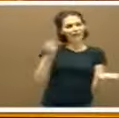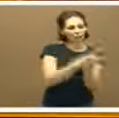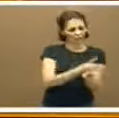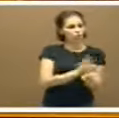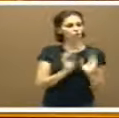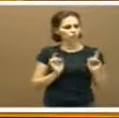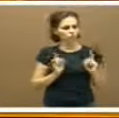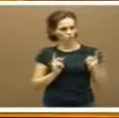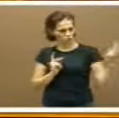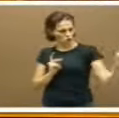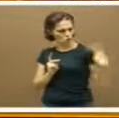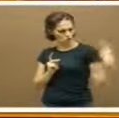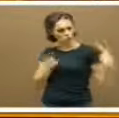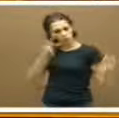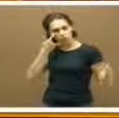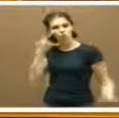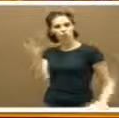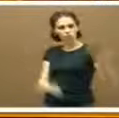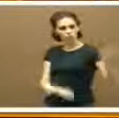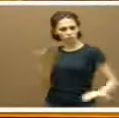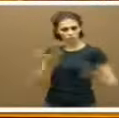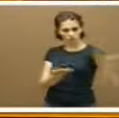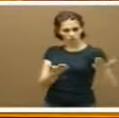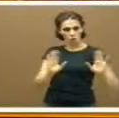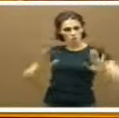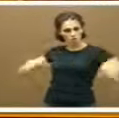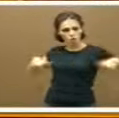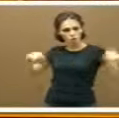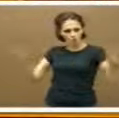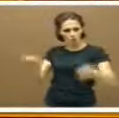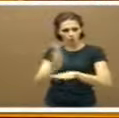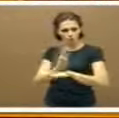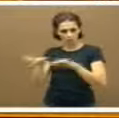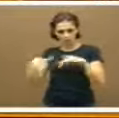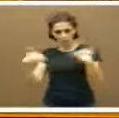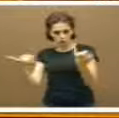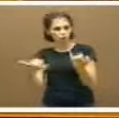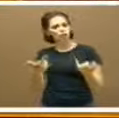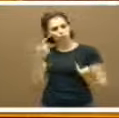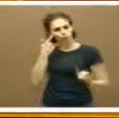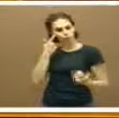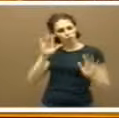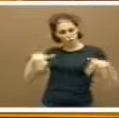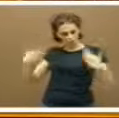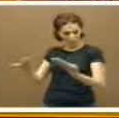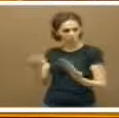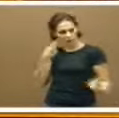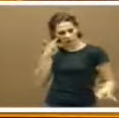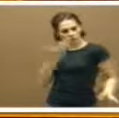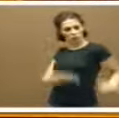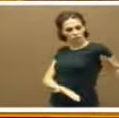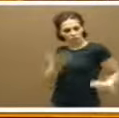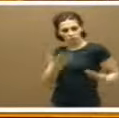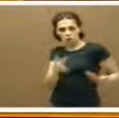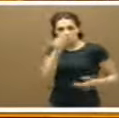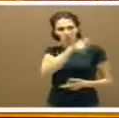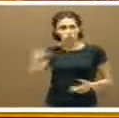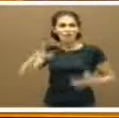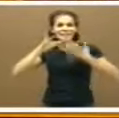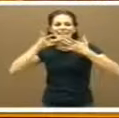contrastemos fuera de este Parlamento, donde usted quiera, y con personas de árbitros